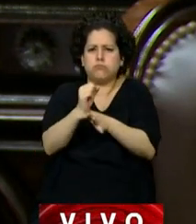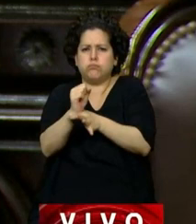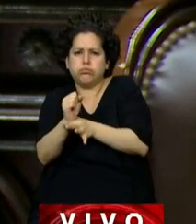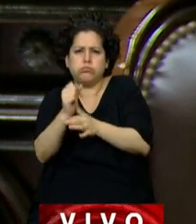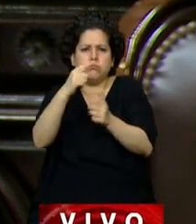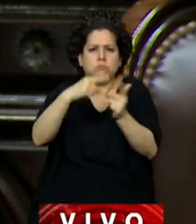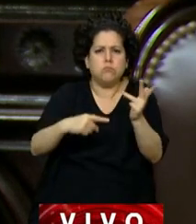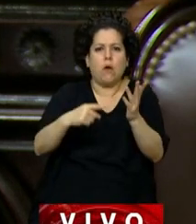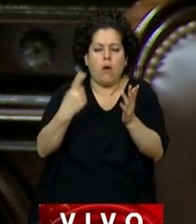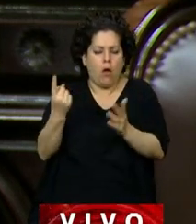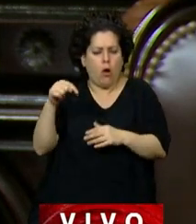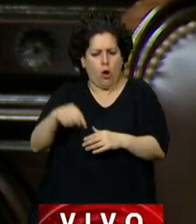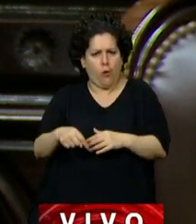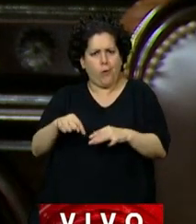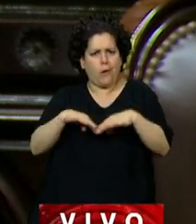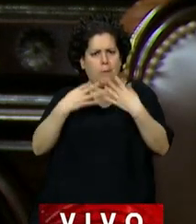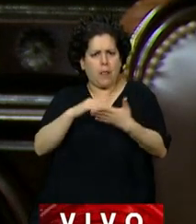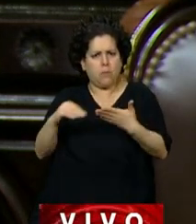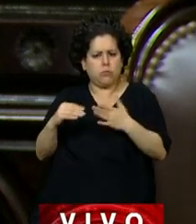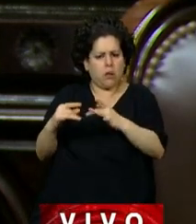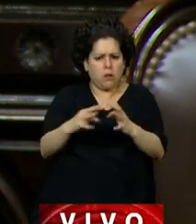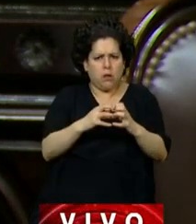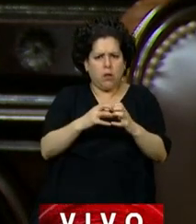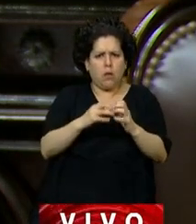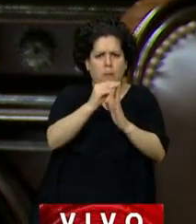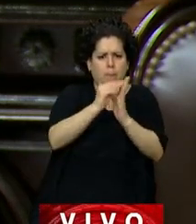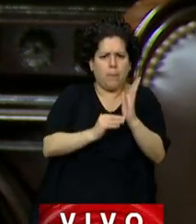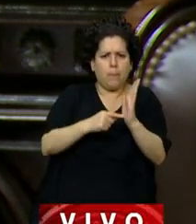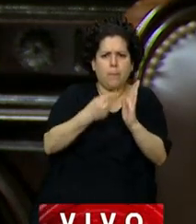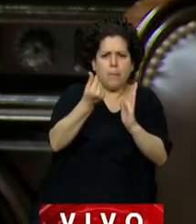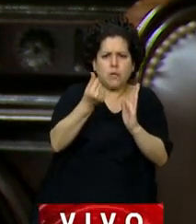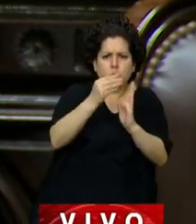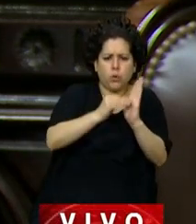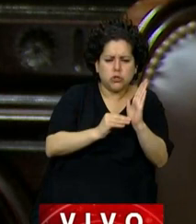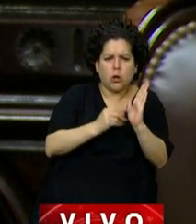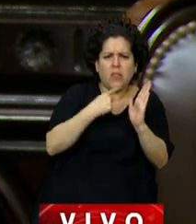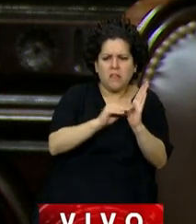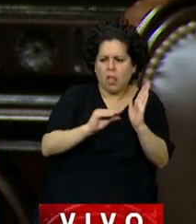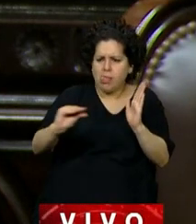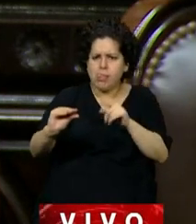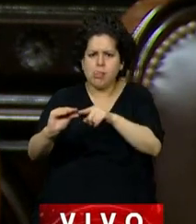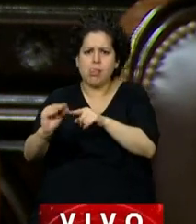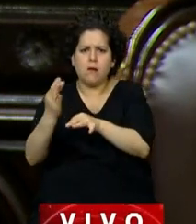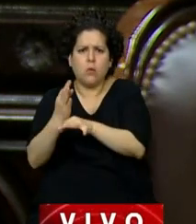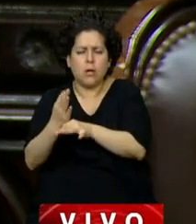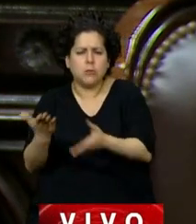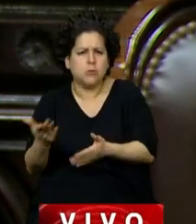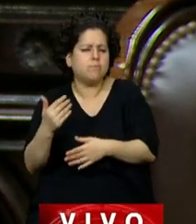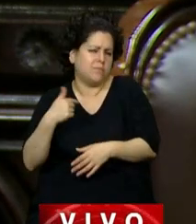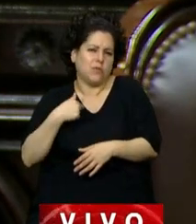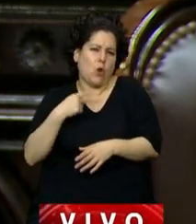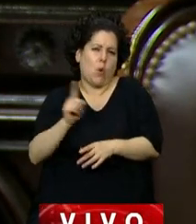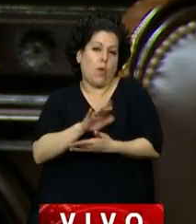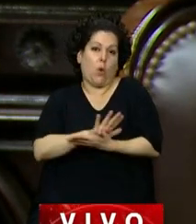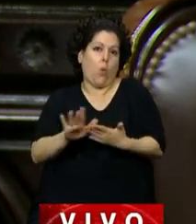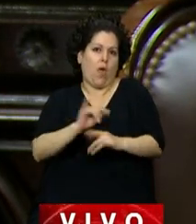este recinto con esta baja presupuestaria en educación. No estoy descubriendo la pólvora, ya lo dijeron mis compañeros